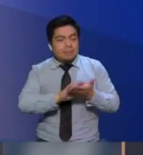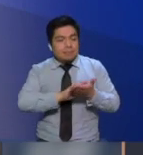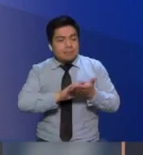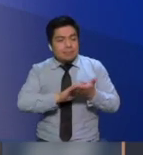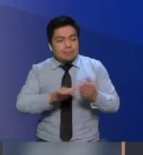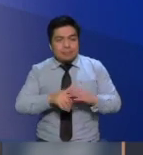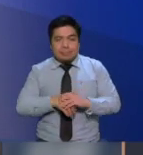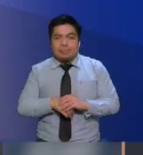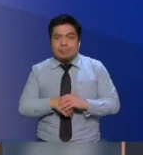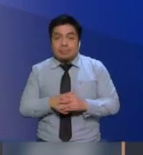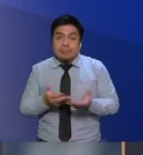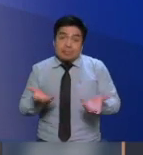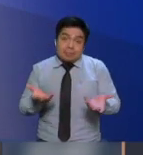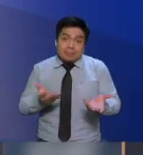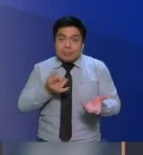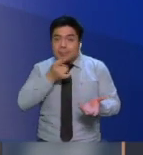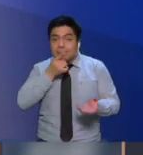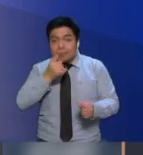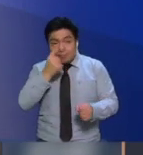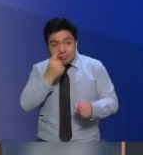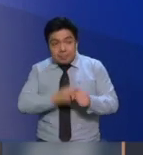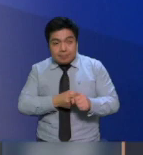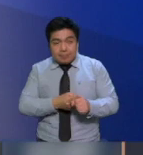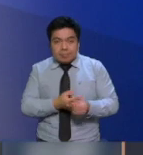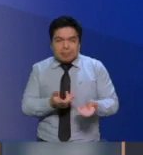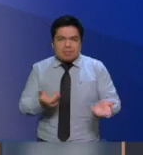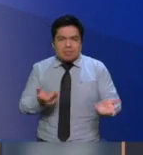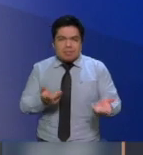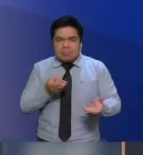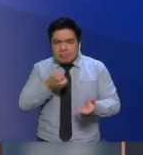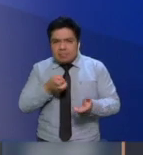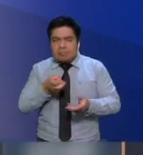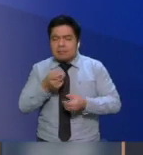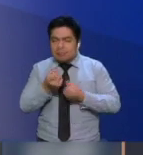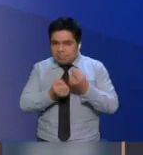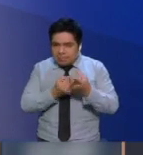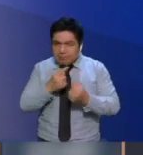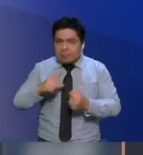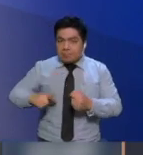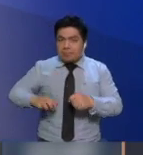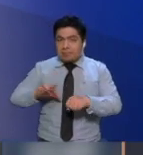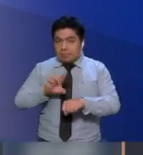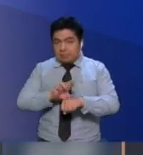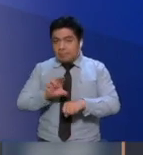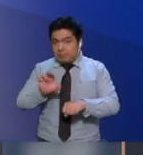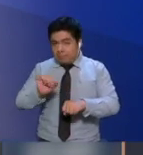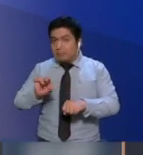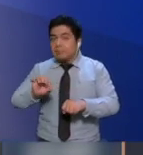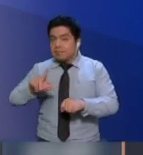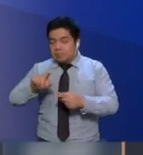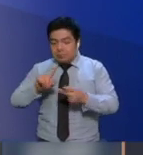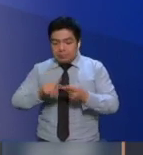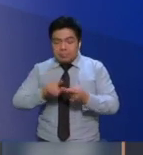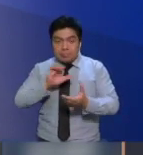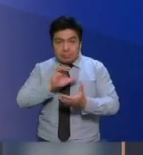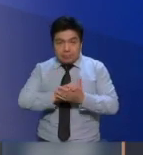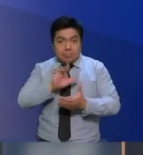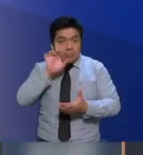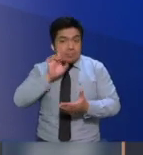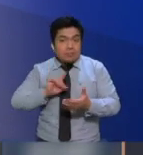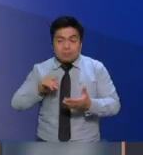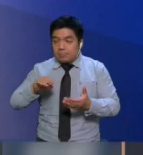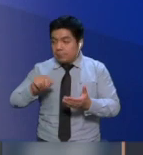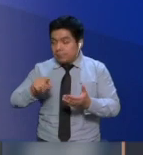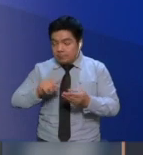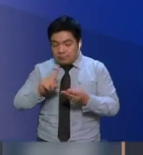eliminen. Es decir, que se censuren. Este servicio lo tienen contratado el gobernador de Nuevo León, Samuel García, su esposa Mariana